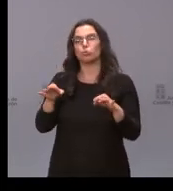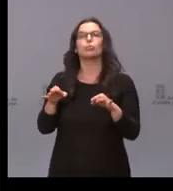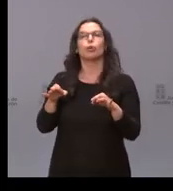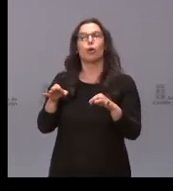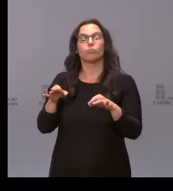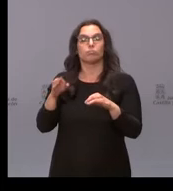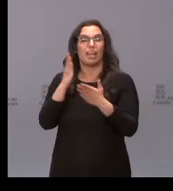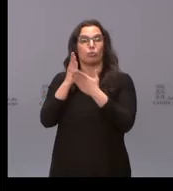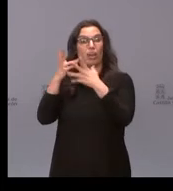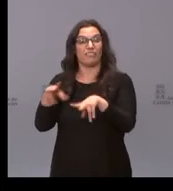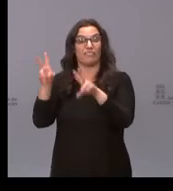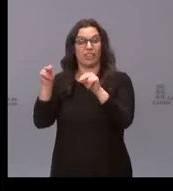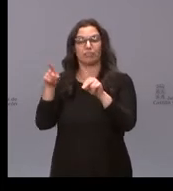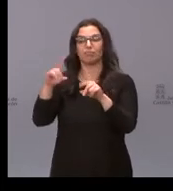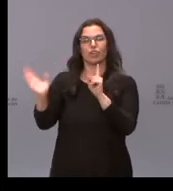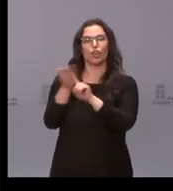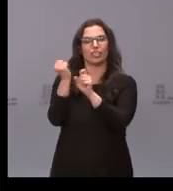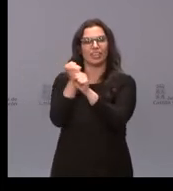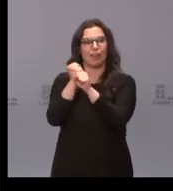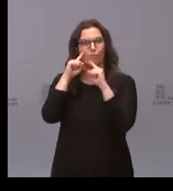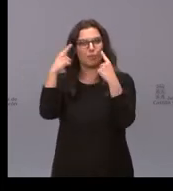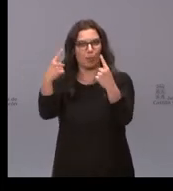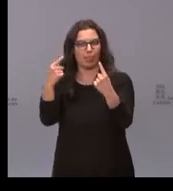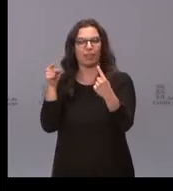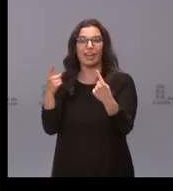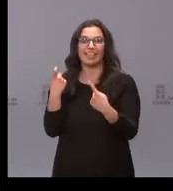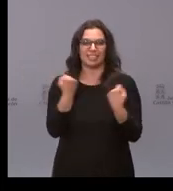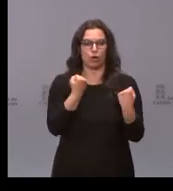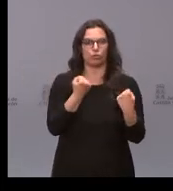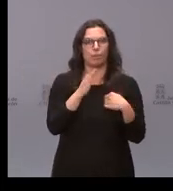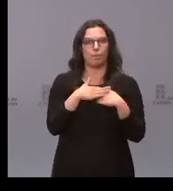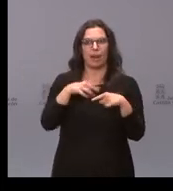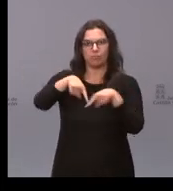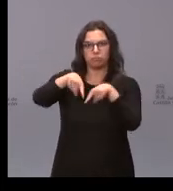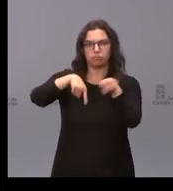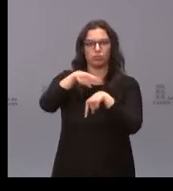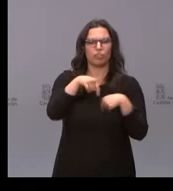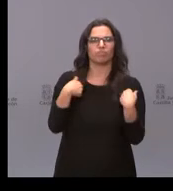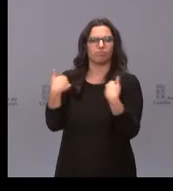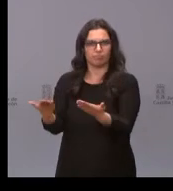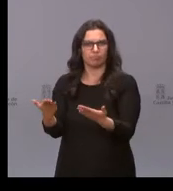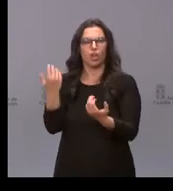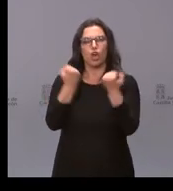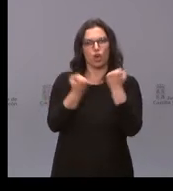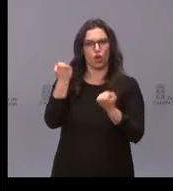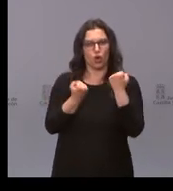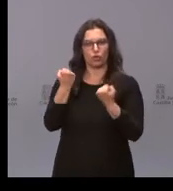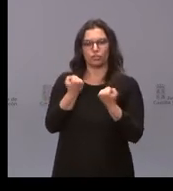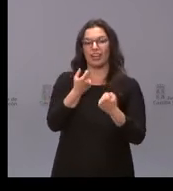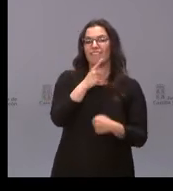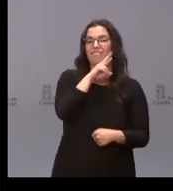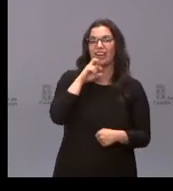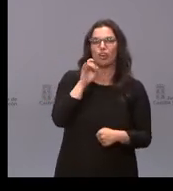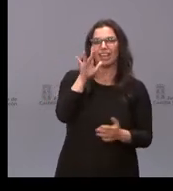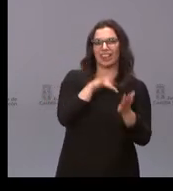educativa encuentra su primer puesto de trabajo y lo necesita para desplazarse y el hacer esa donación de ese vehículo valorado en 15.000 euros